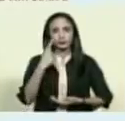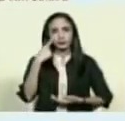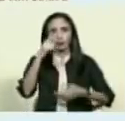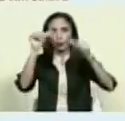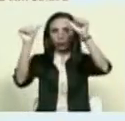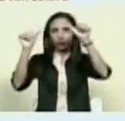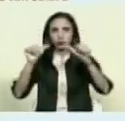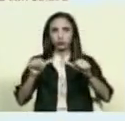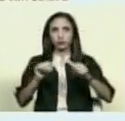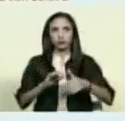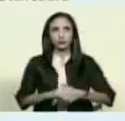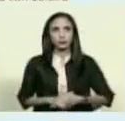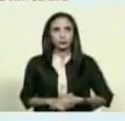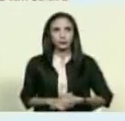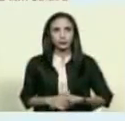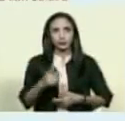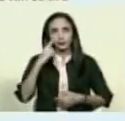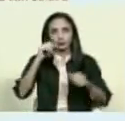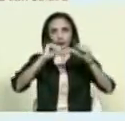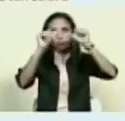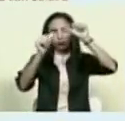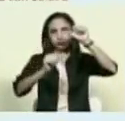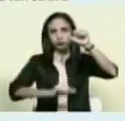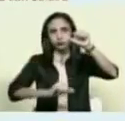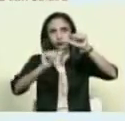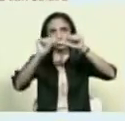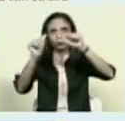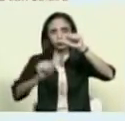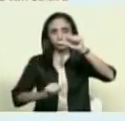En Zulia se inscribieron